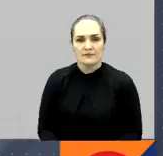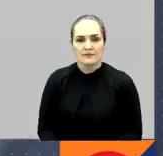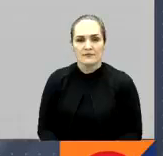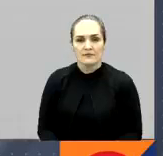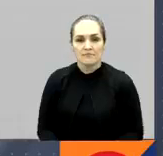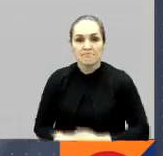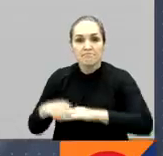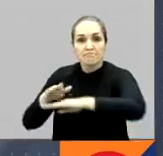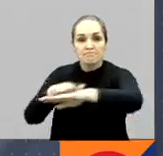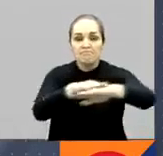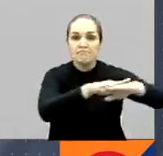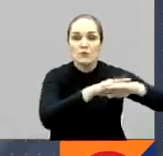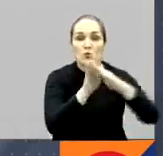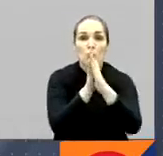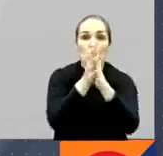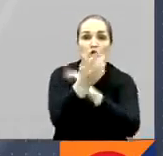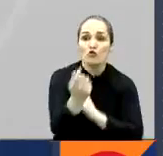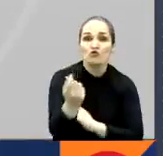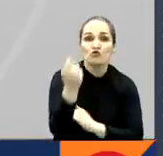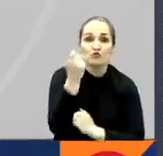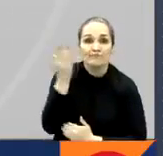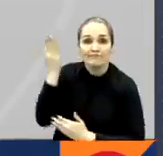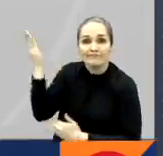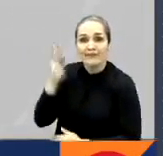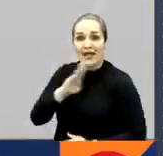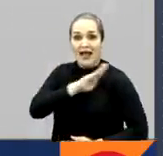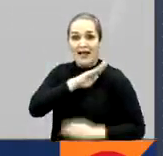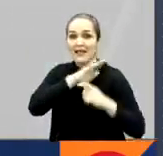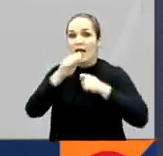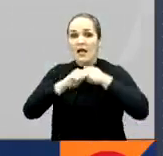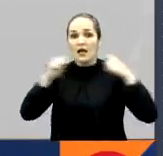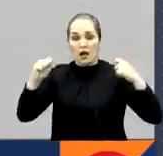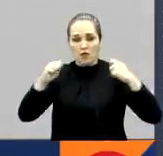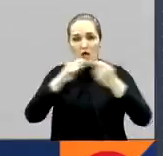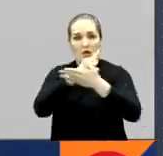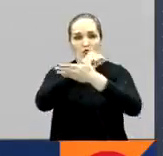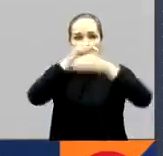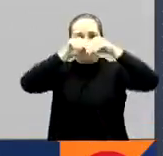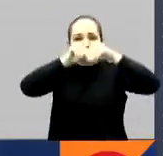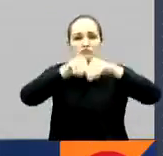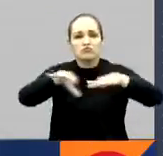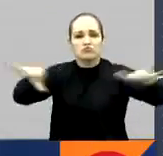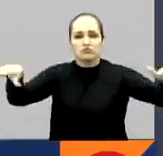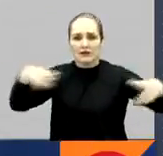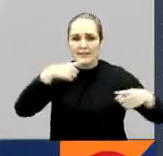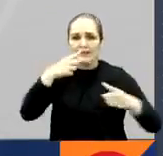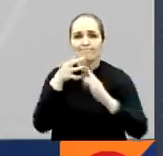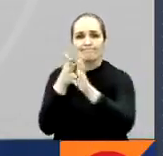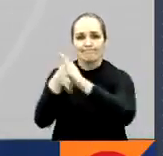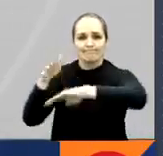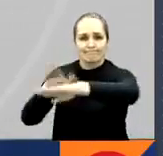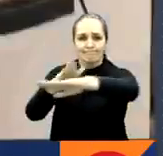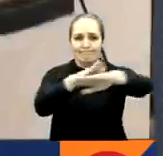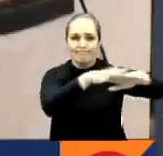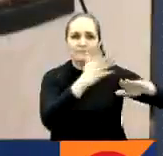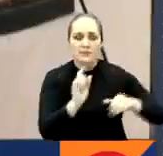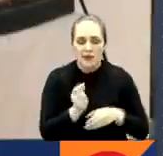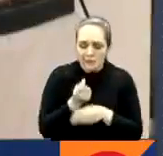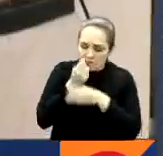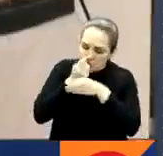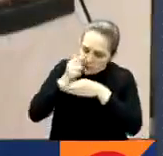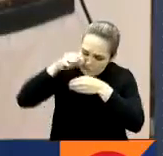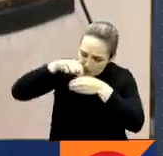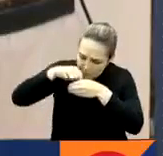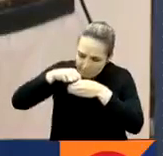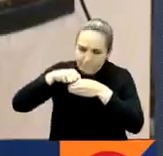Mucha atención, hace pocos minutos la alcaldesa de Bogotá, Claudia López, a través de su cuenta en Twitter, informó que luego de realizarse una prueba